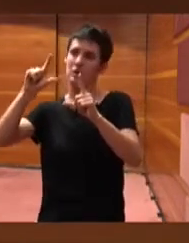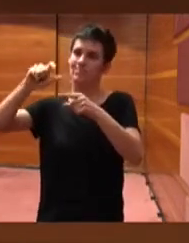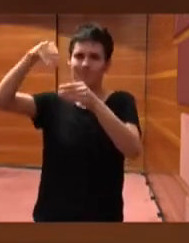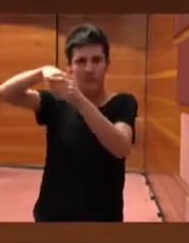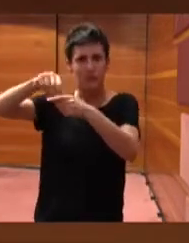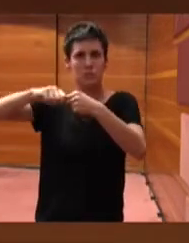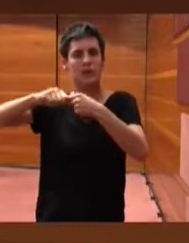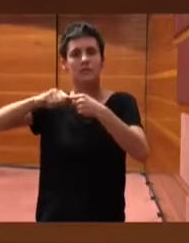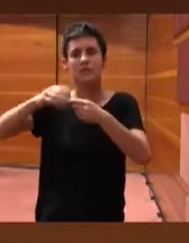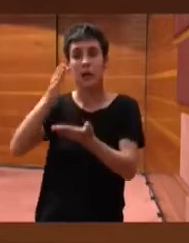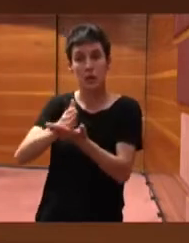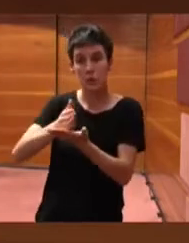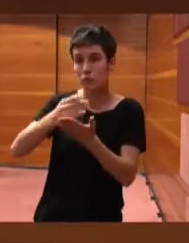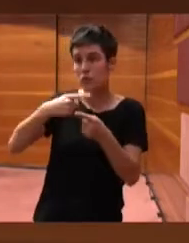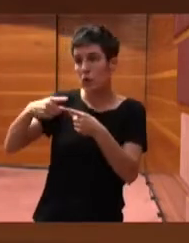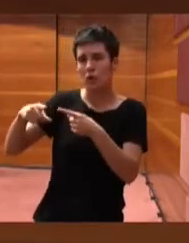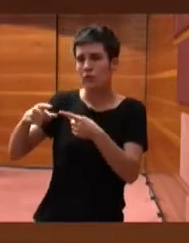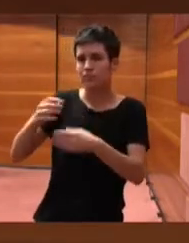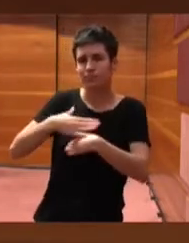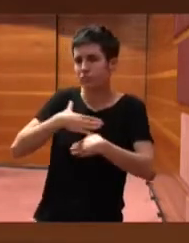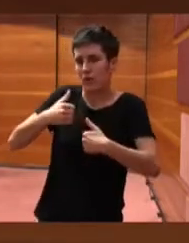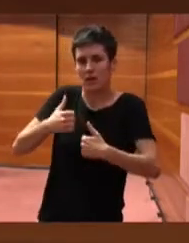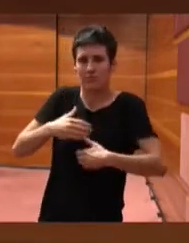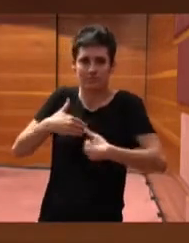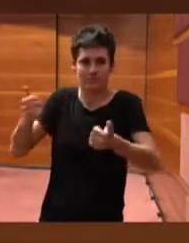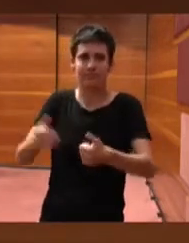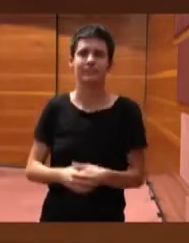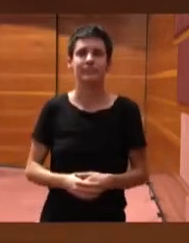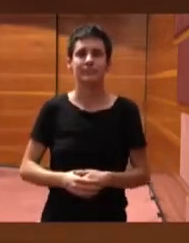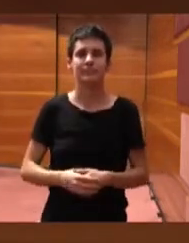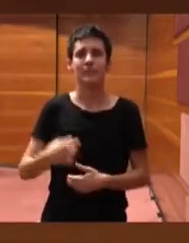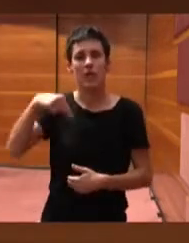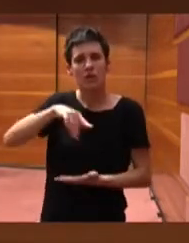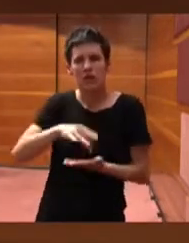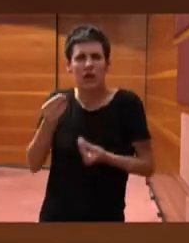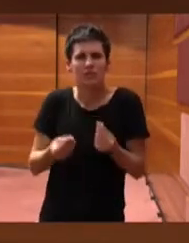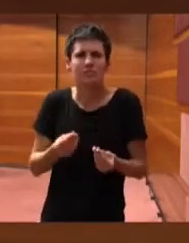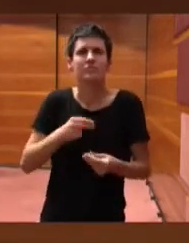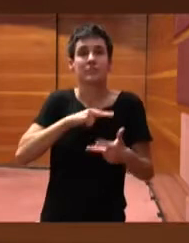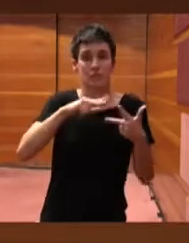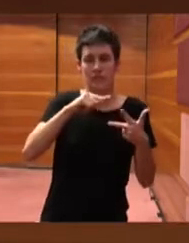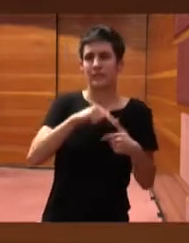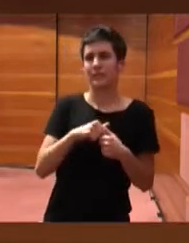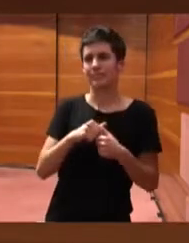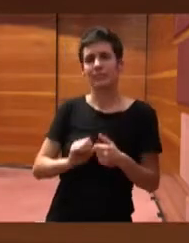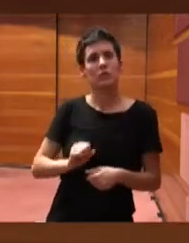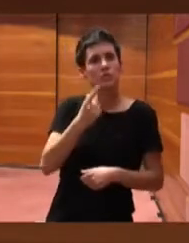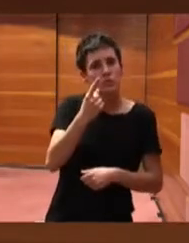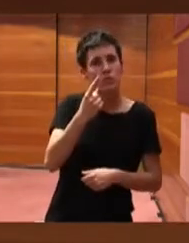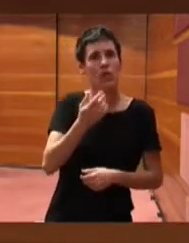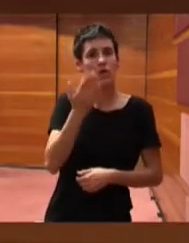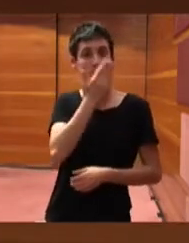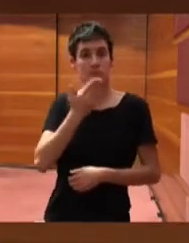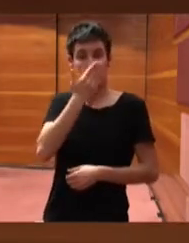curso que están a disposición de todas las personas interesadas. Zer egingo dugu gaur ta hemen? Ba, batetik,